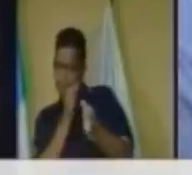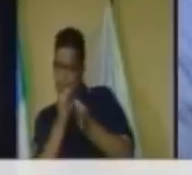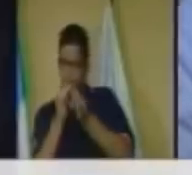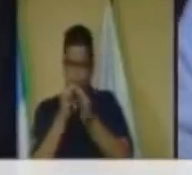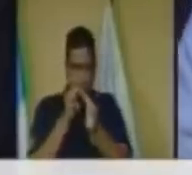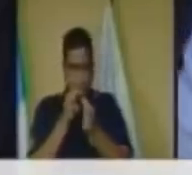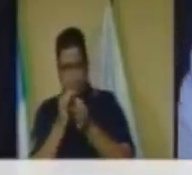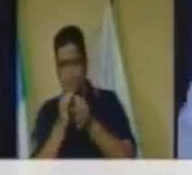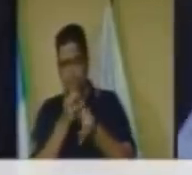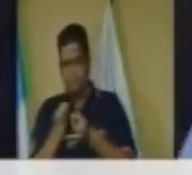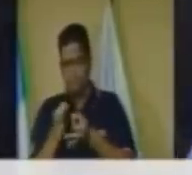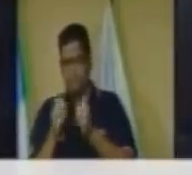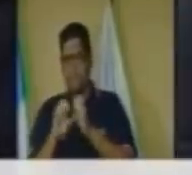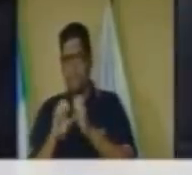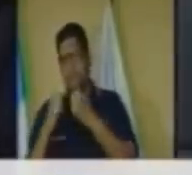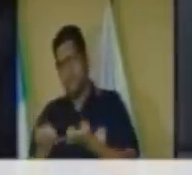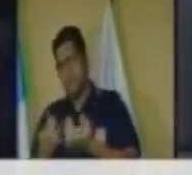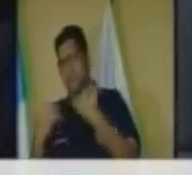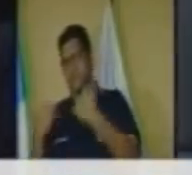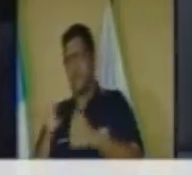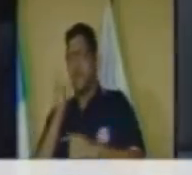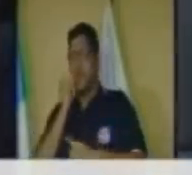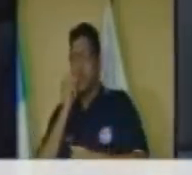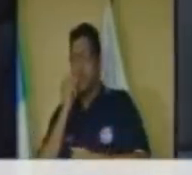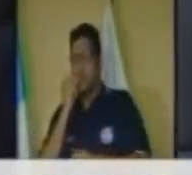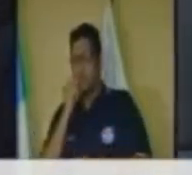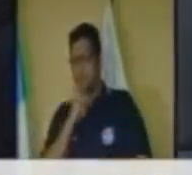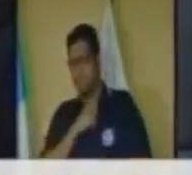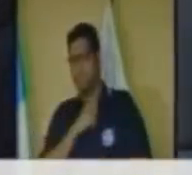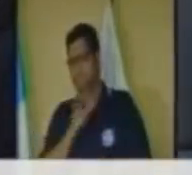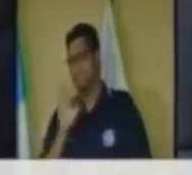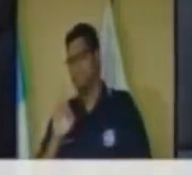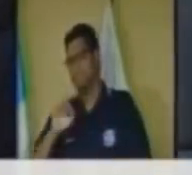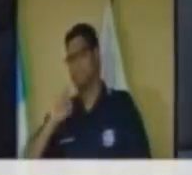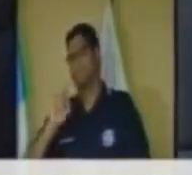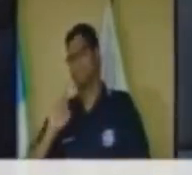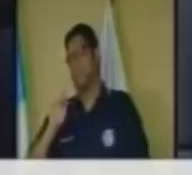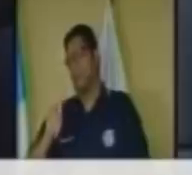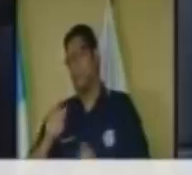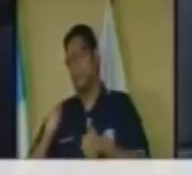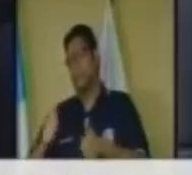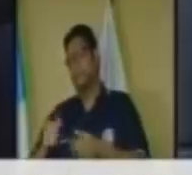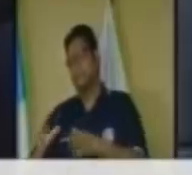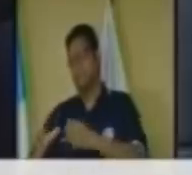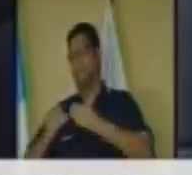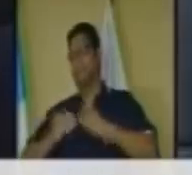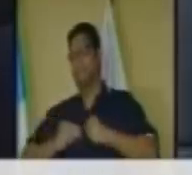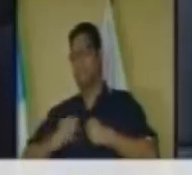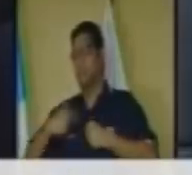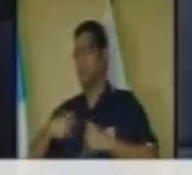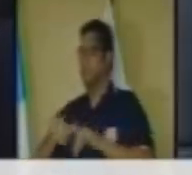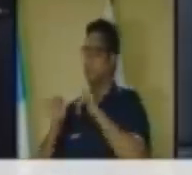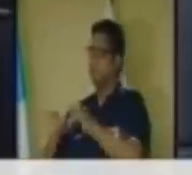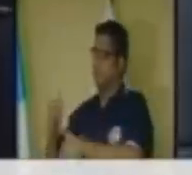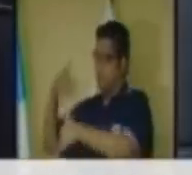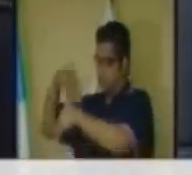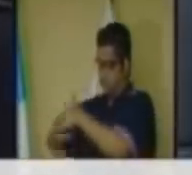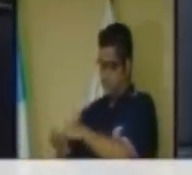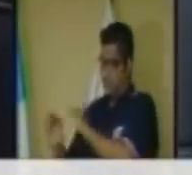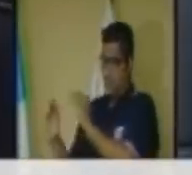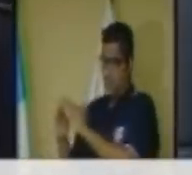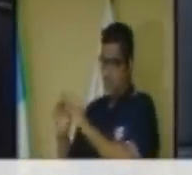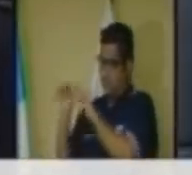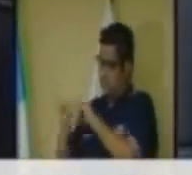a la población en sí, que también colabora a que esta persona o este vecino, toda la